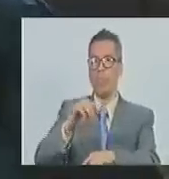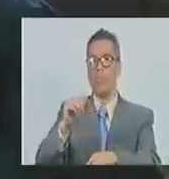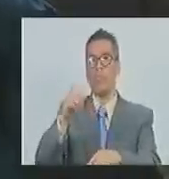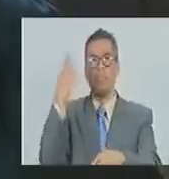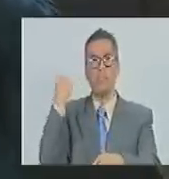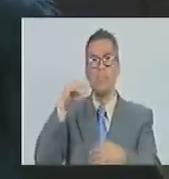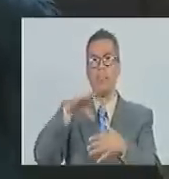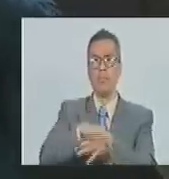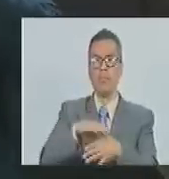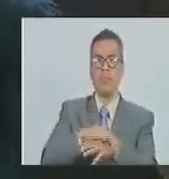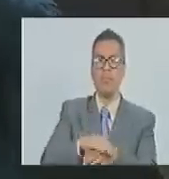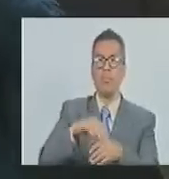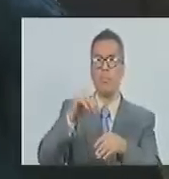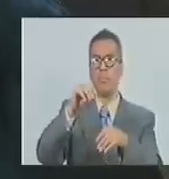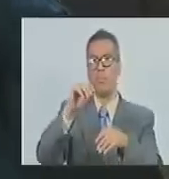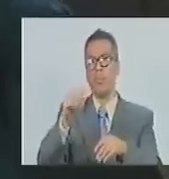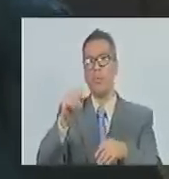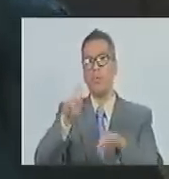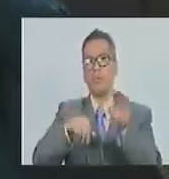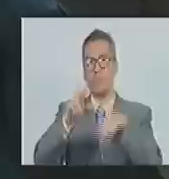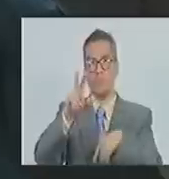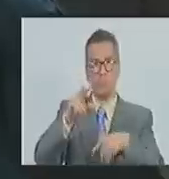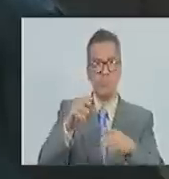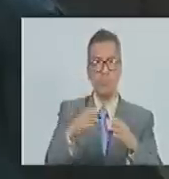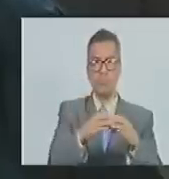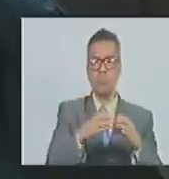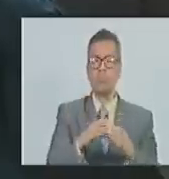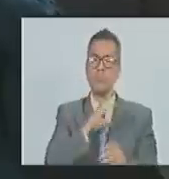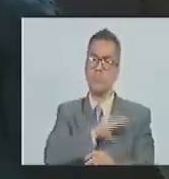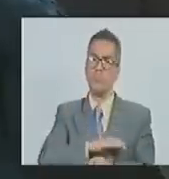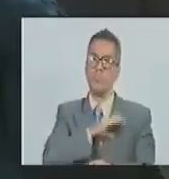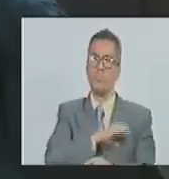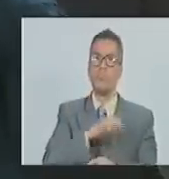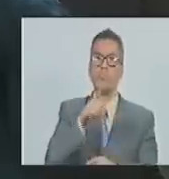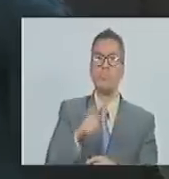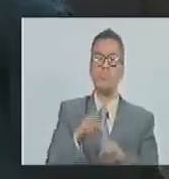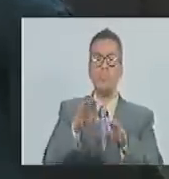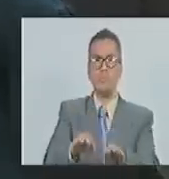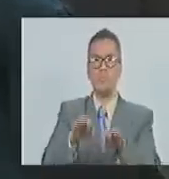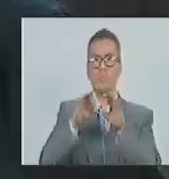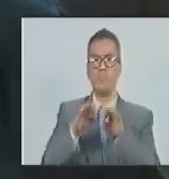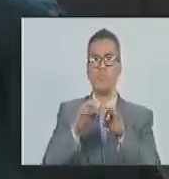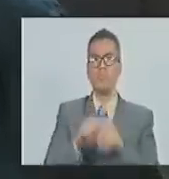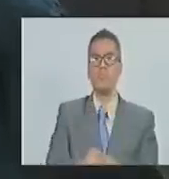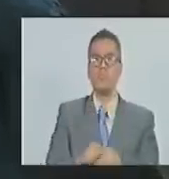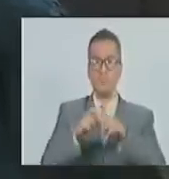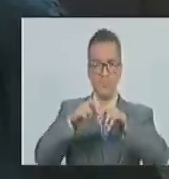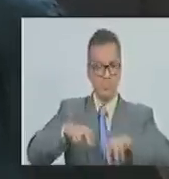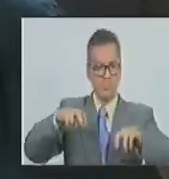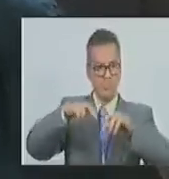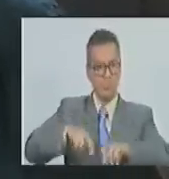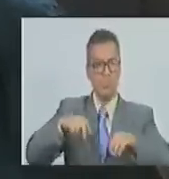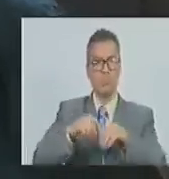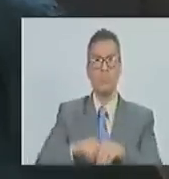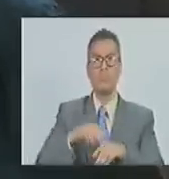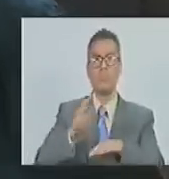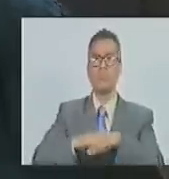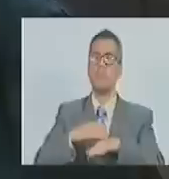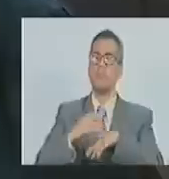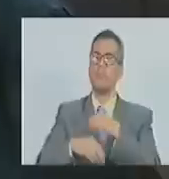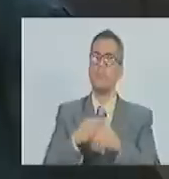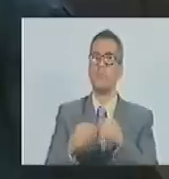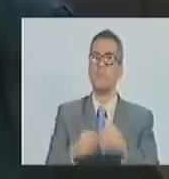13, nombró una comisión especial para revisar los